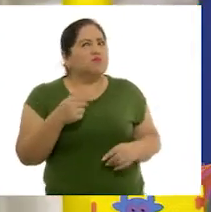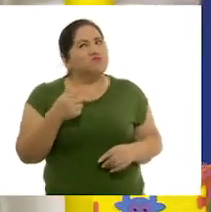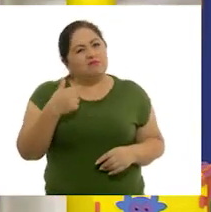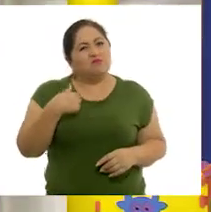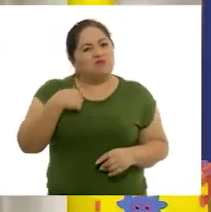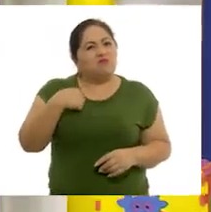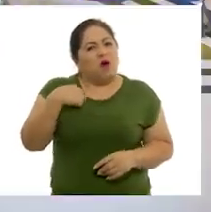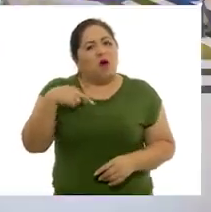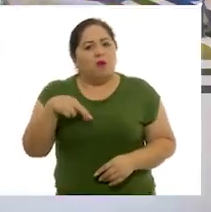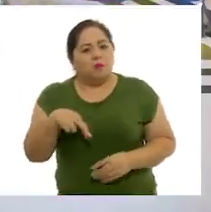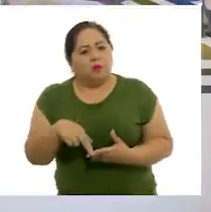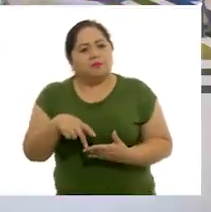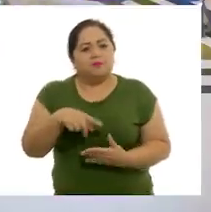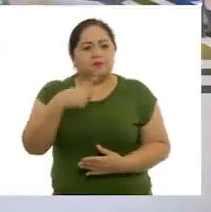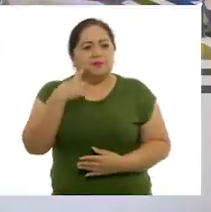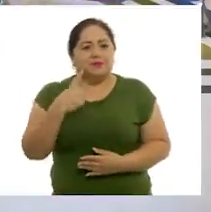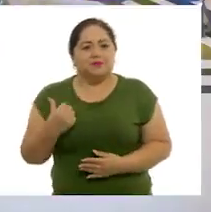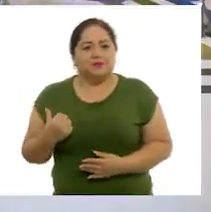camino así, mira.